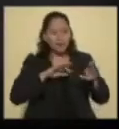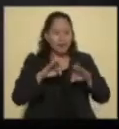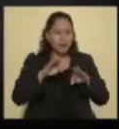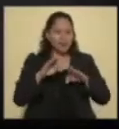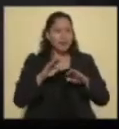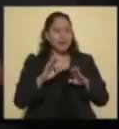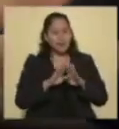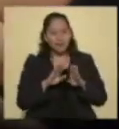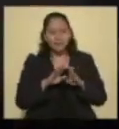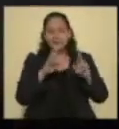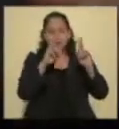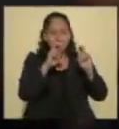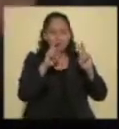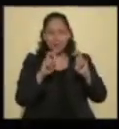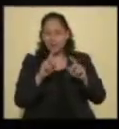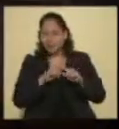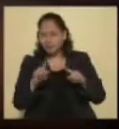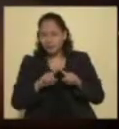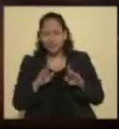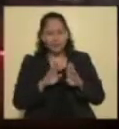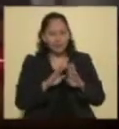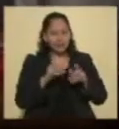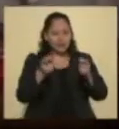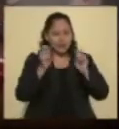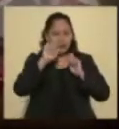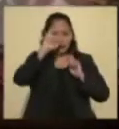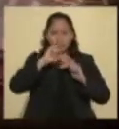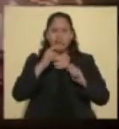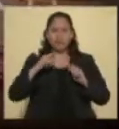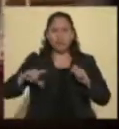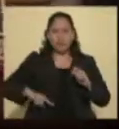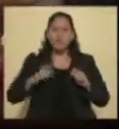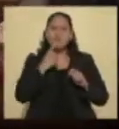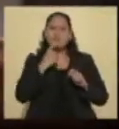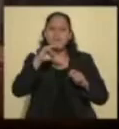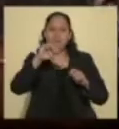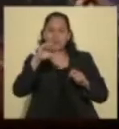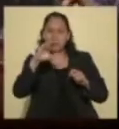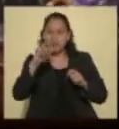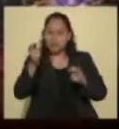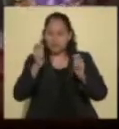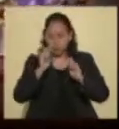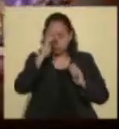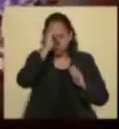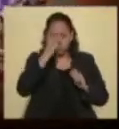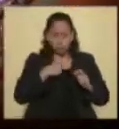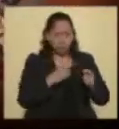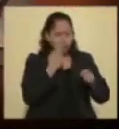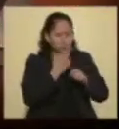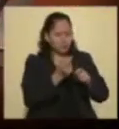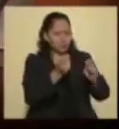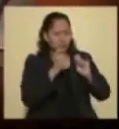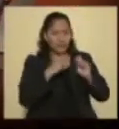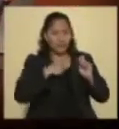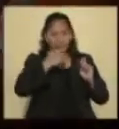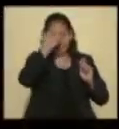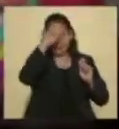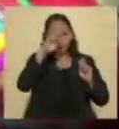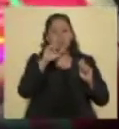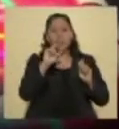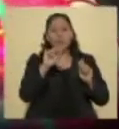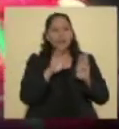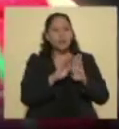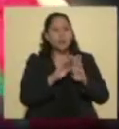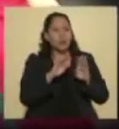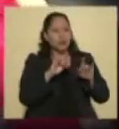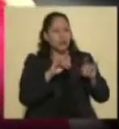trabajando en los diferentes asuntos que me encomienda el jefe de gobierno, Miguel Ángel Mancera. Y pues para no extrañar, pues aquí prácticamente